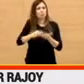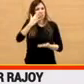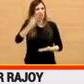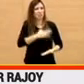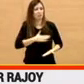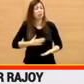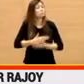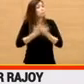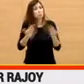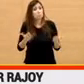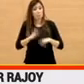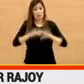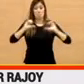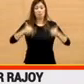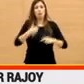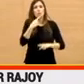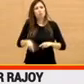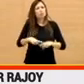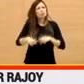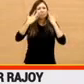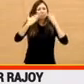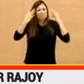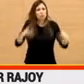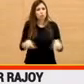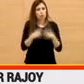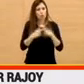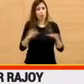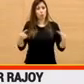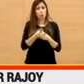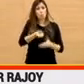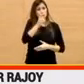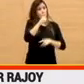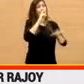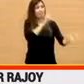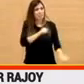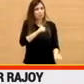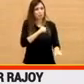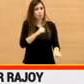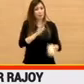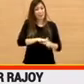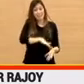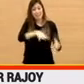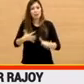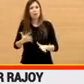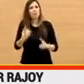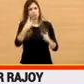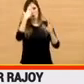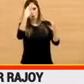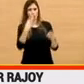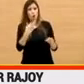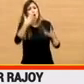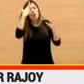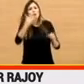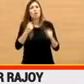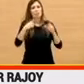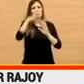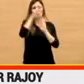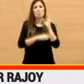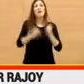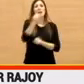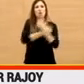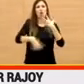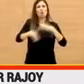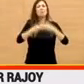elementos sociales que el Partido Socialista defiende, hace falta coherencia. Y la coherencia la da un programa económico de izquierdas, un programa